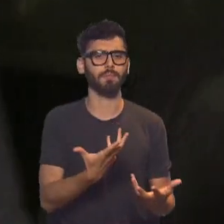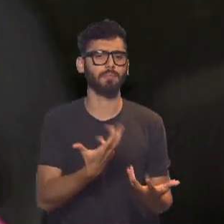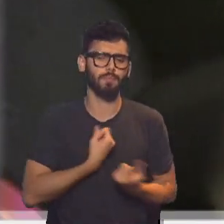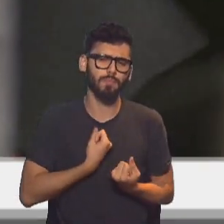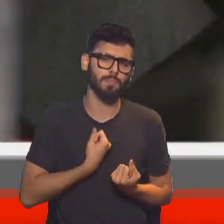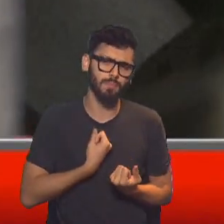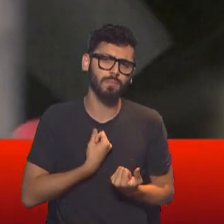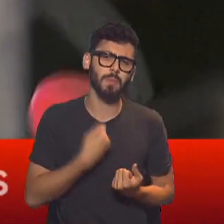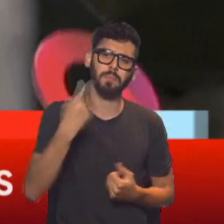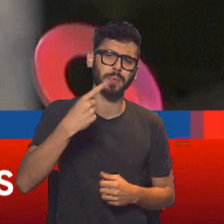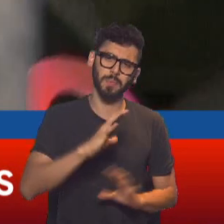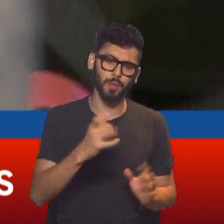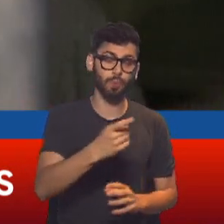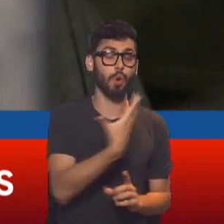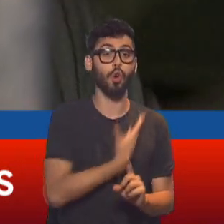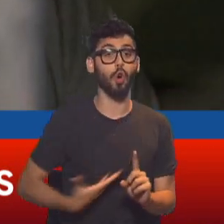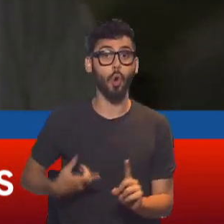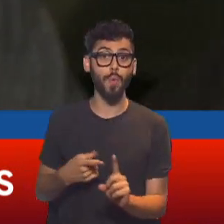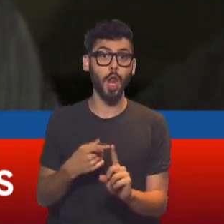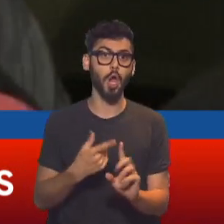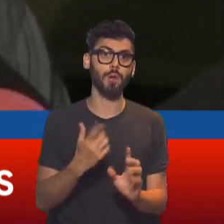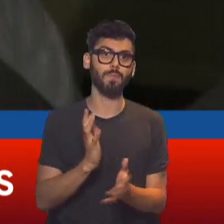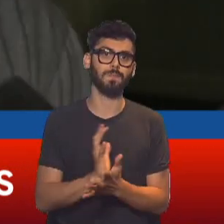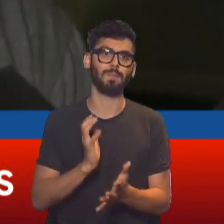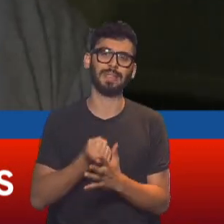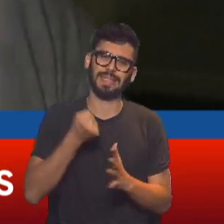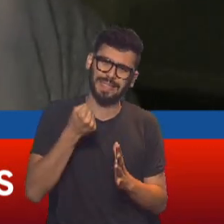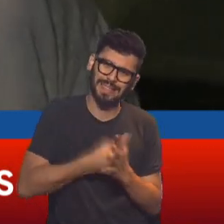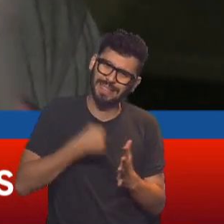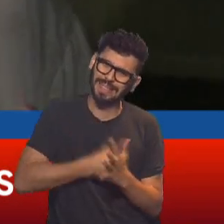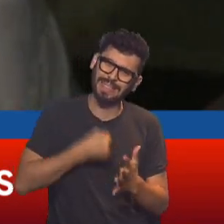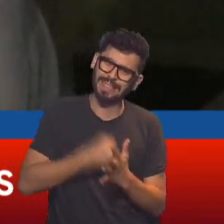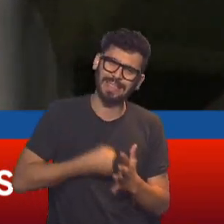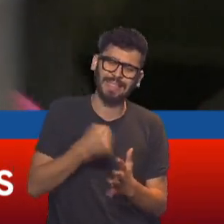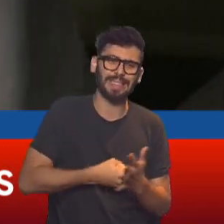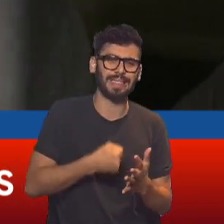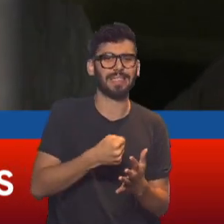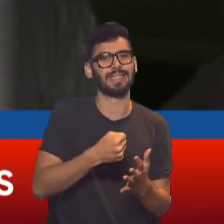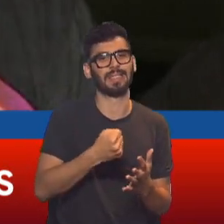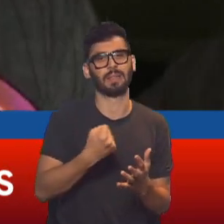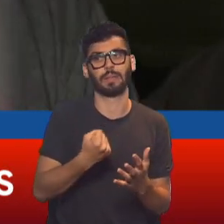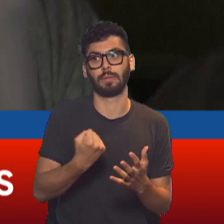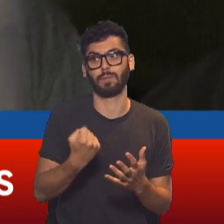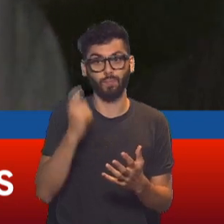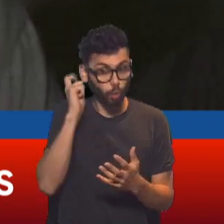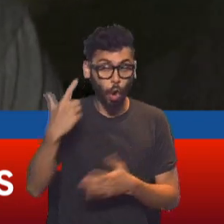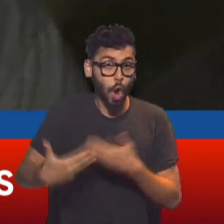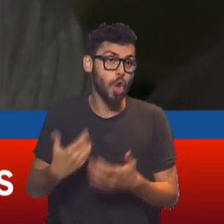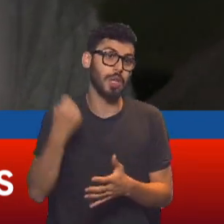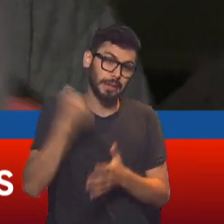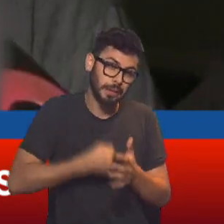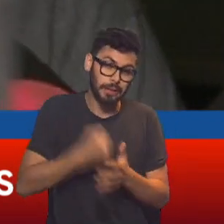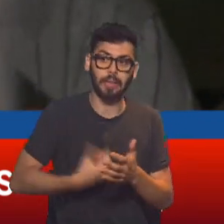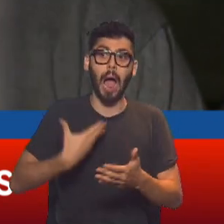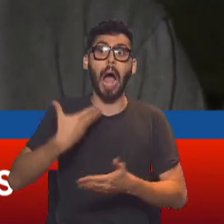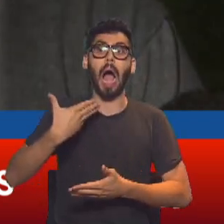sentimos parte de un gobierno que está pulseando para que se garantice el crecimiento, para que se